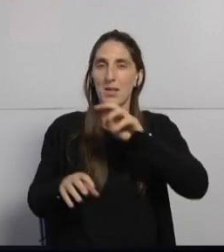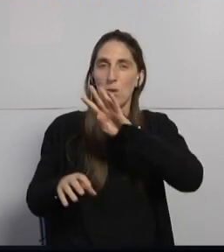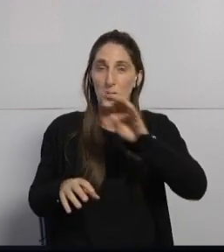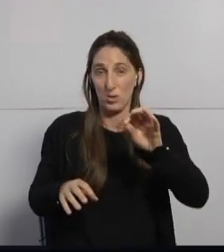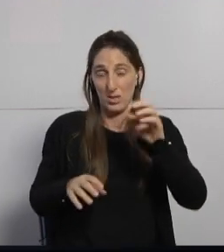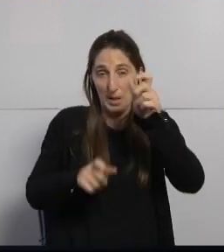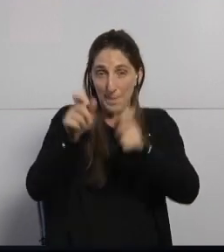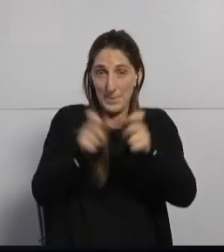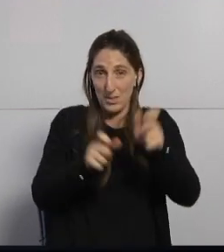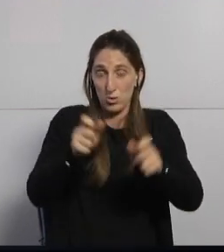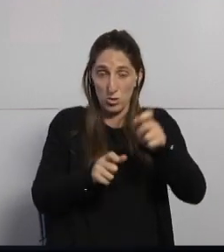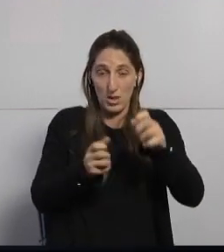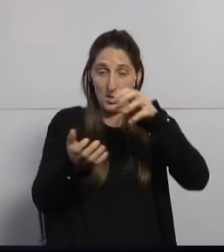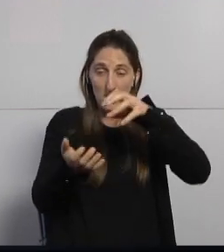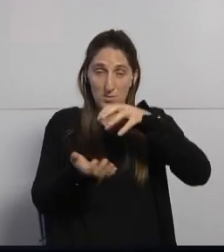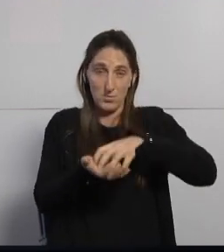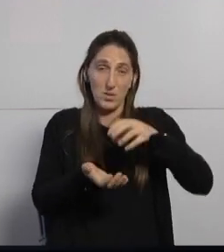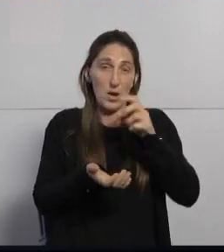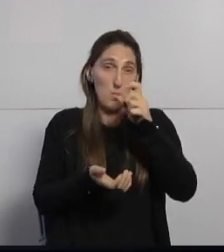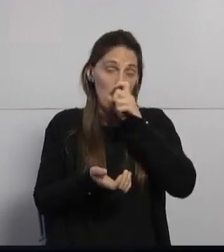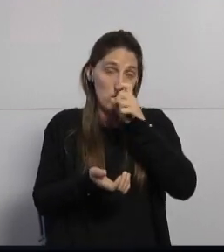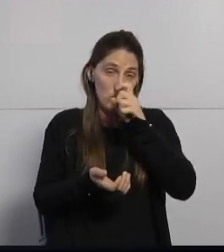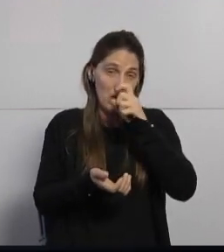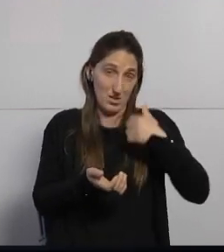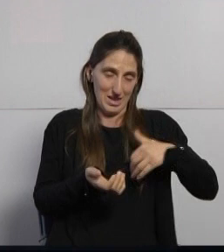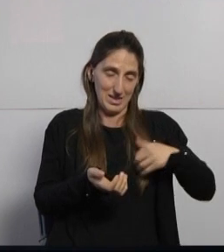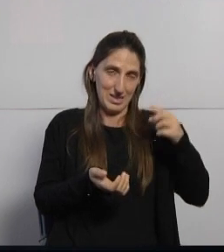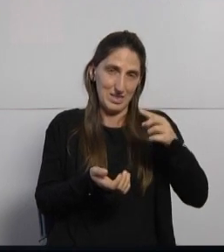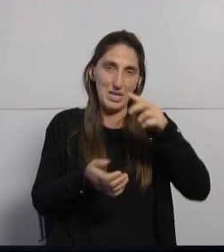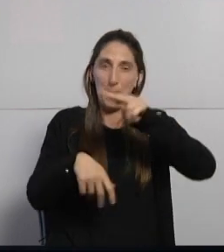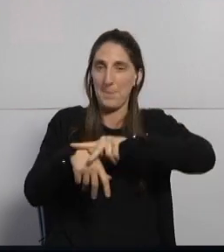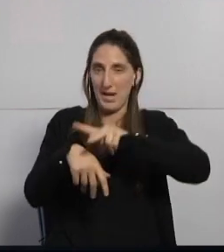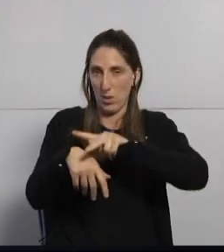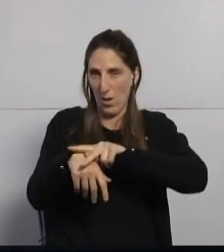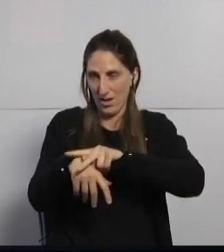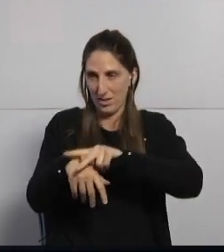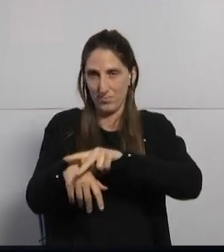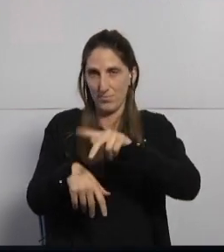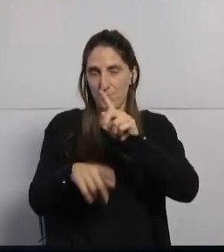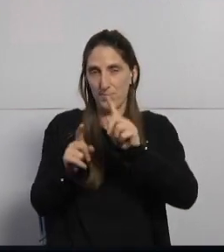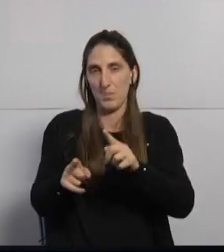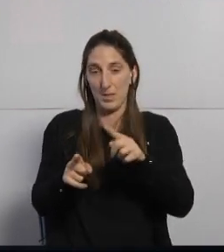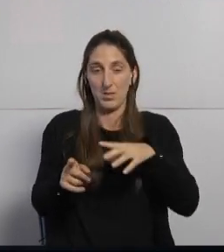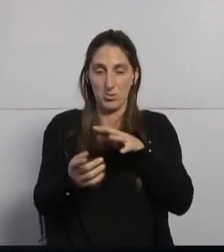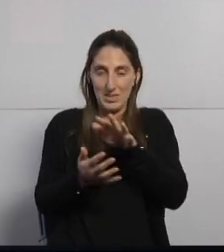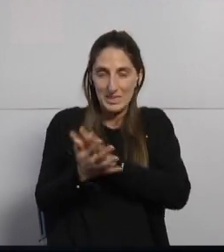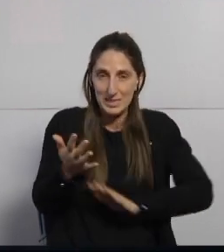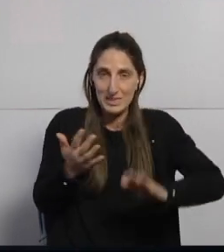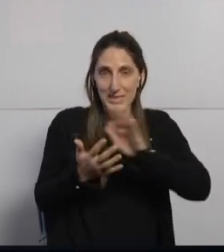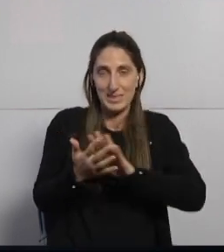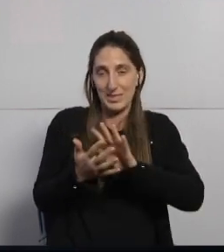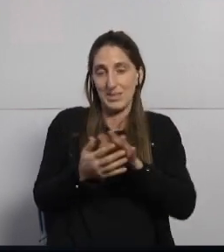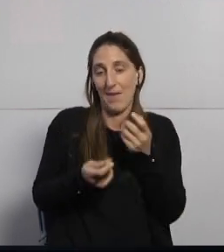Tenemos oficinas en Buenos Aires desde hace 25 años y en Paraguay desde hace 5 años. Así que eso nos permite un posicionamiento regional para